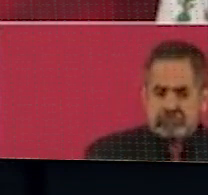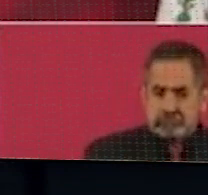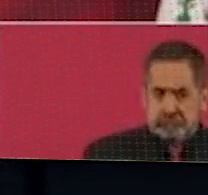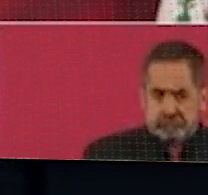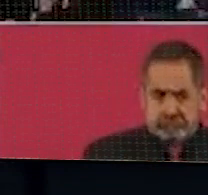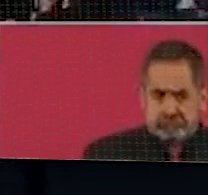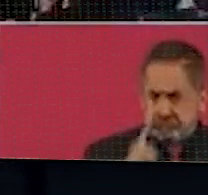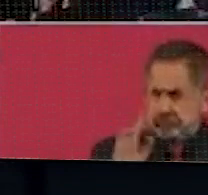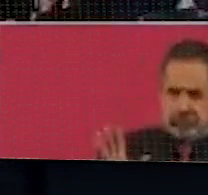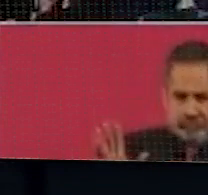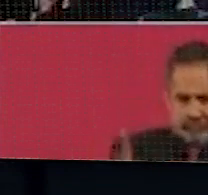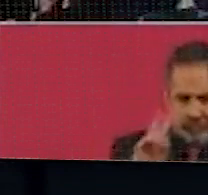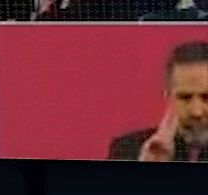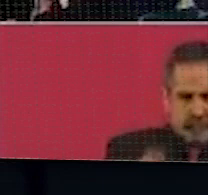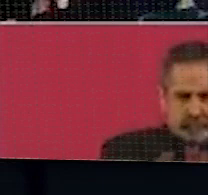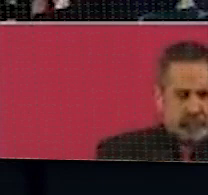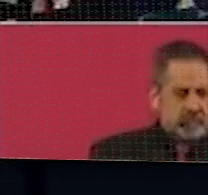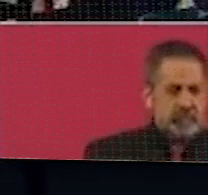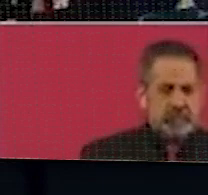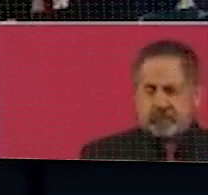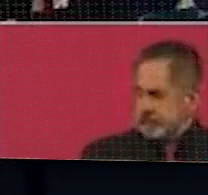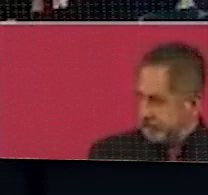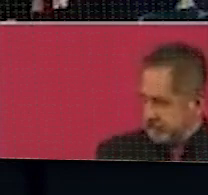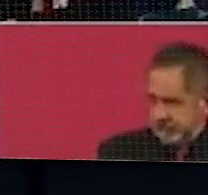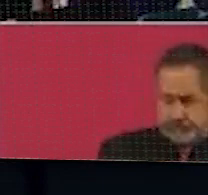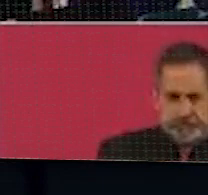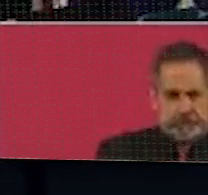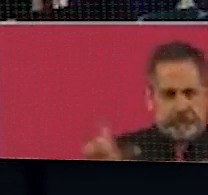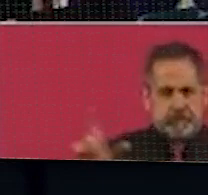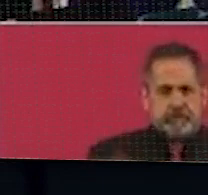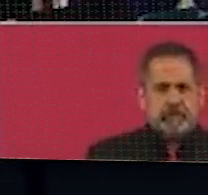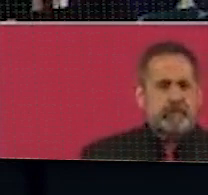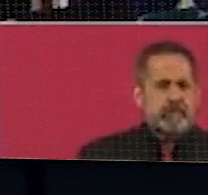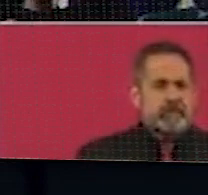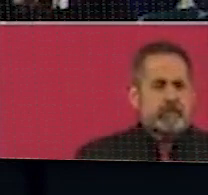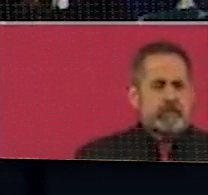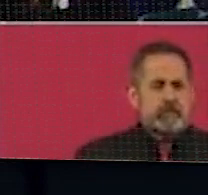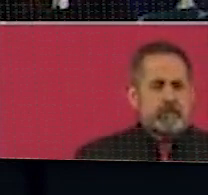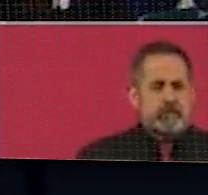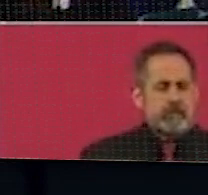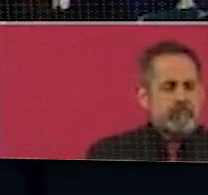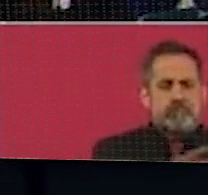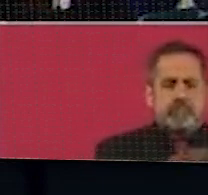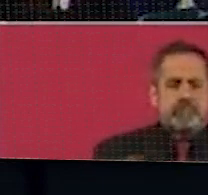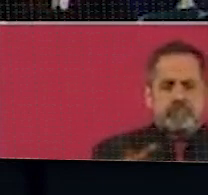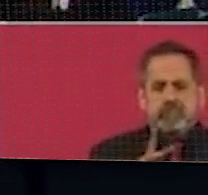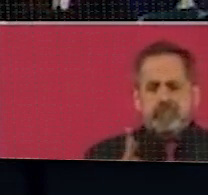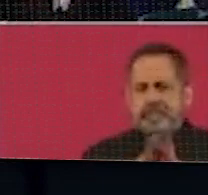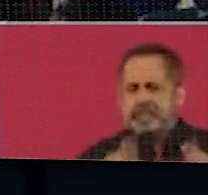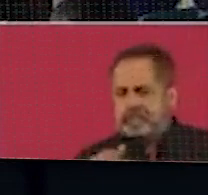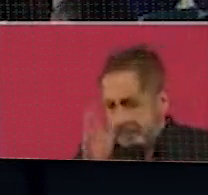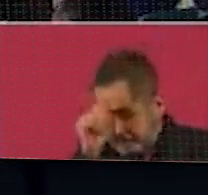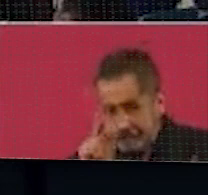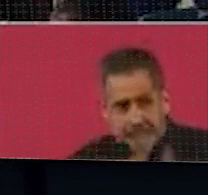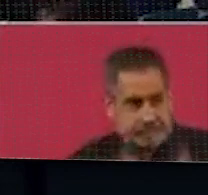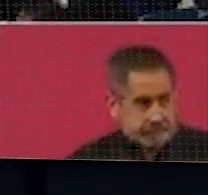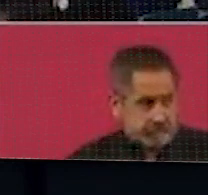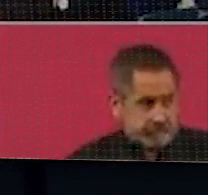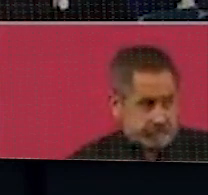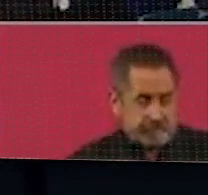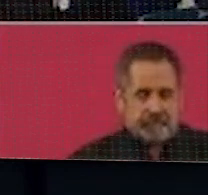cuando todos sabemos que el grupo sinaloa pues cuando menos es lo que se ha notado con